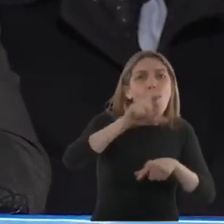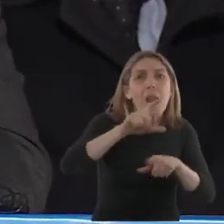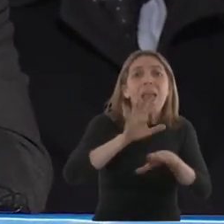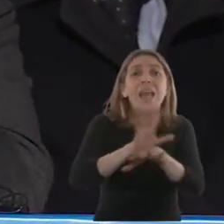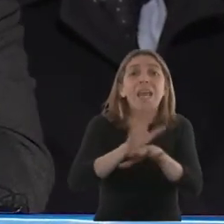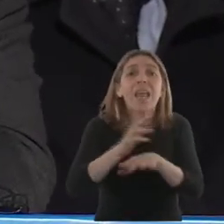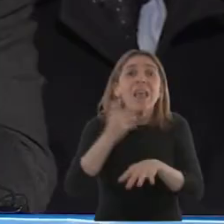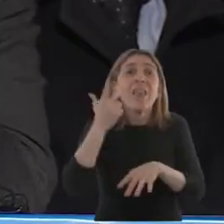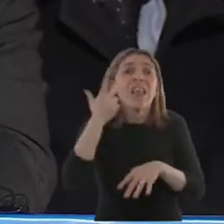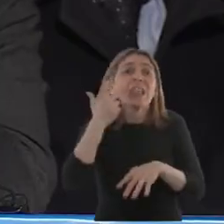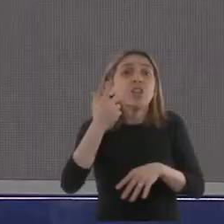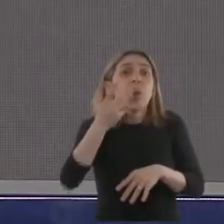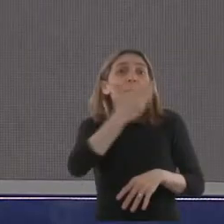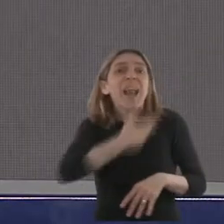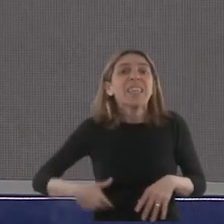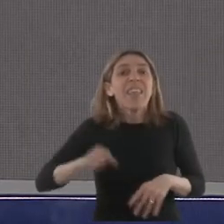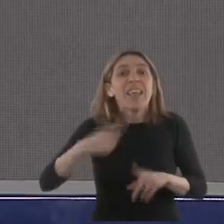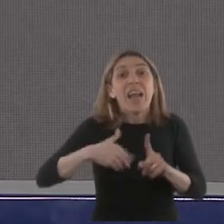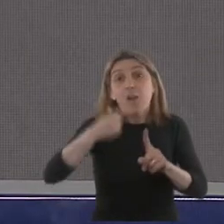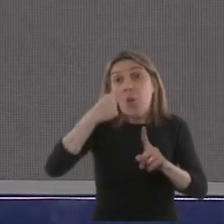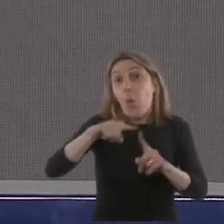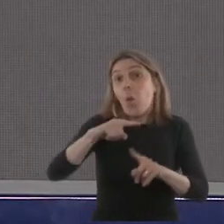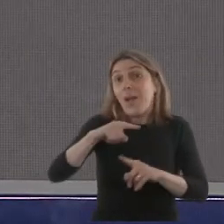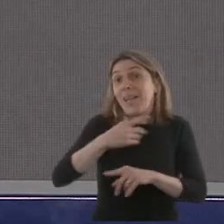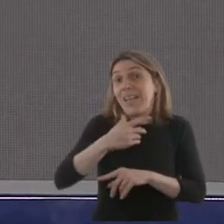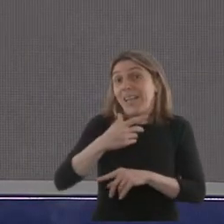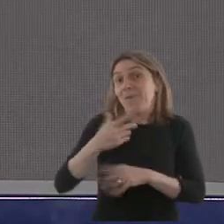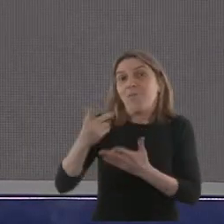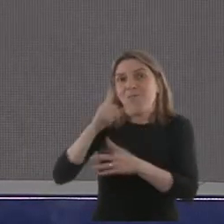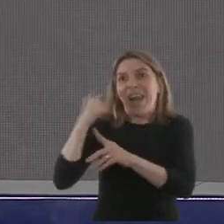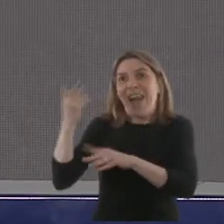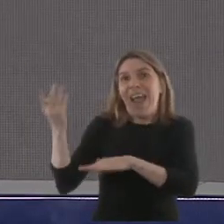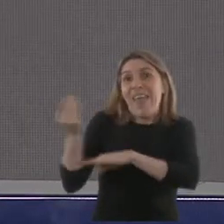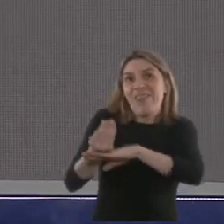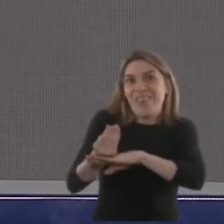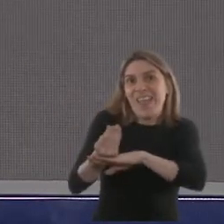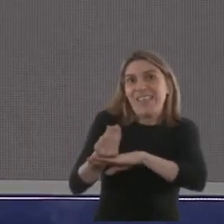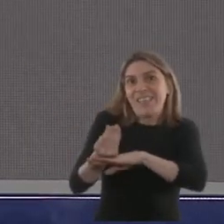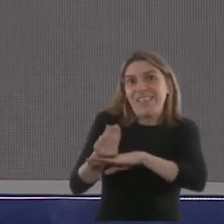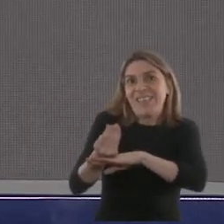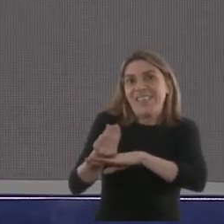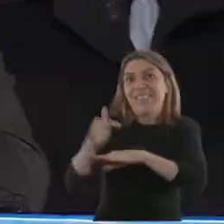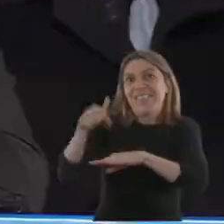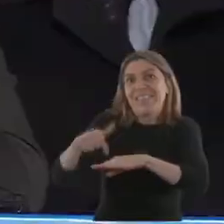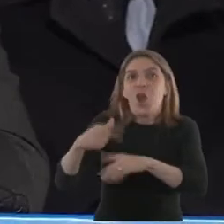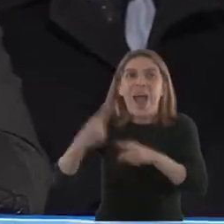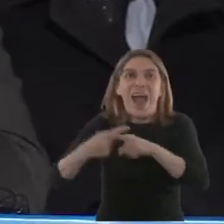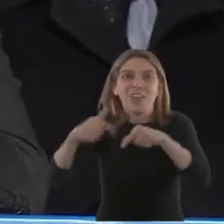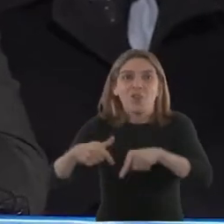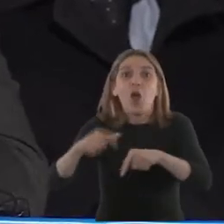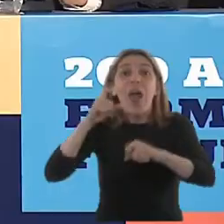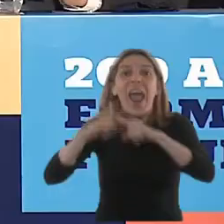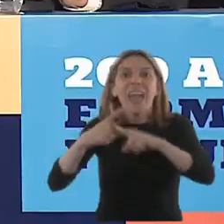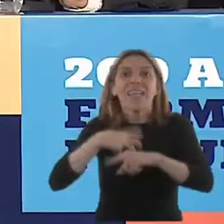argentinos, el último de los cuales, el doctor Alberto Fernández, tenemos el honor que hoy presida este acto.